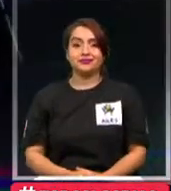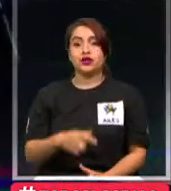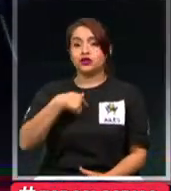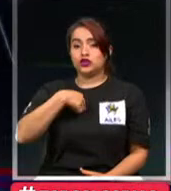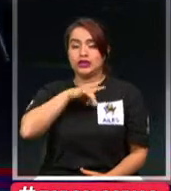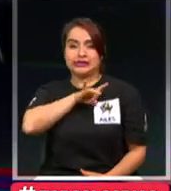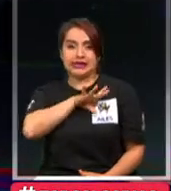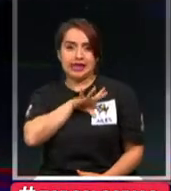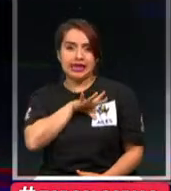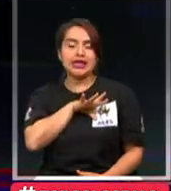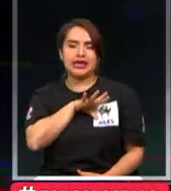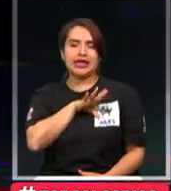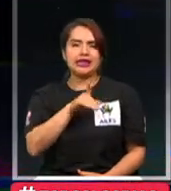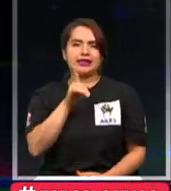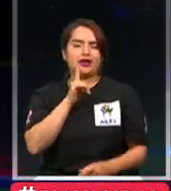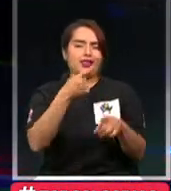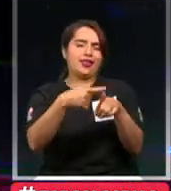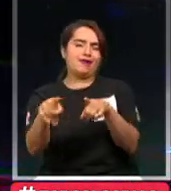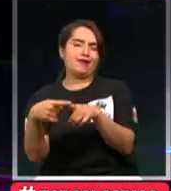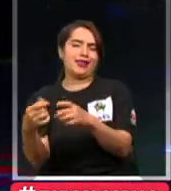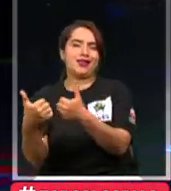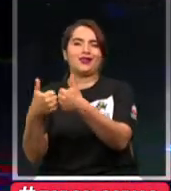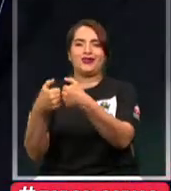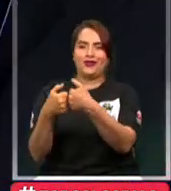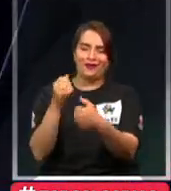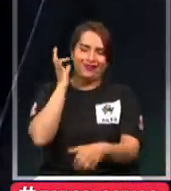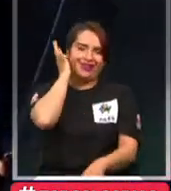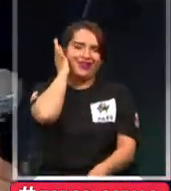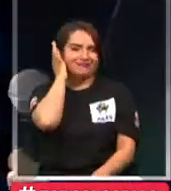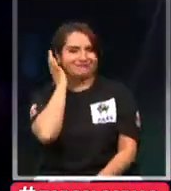Chile, yo tengo muchas novias. ¿Cómo?